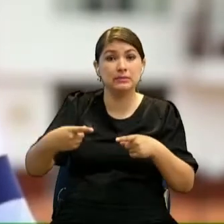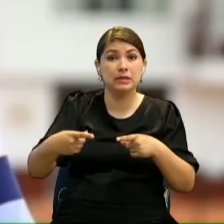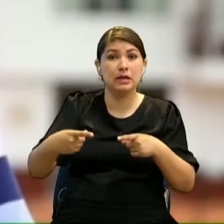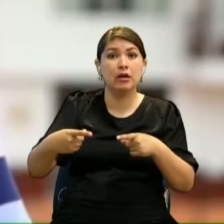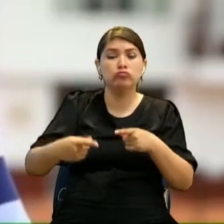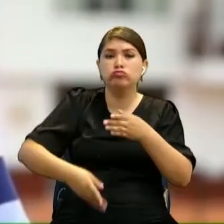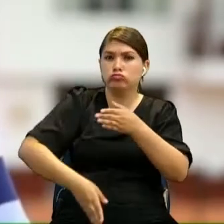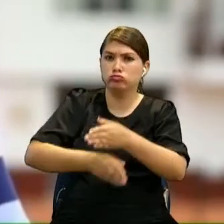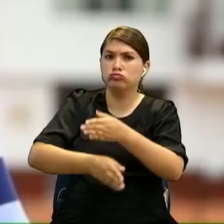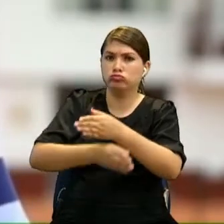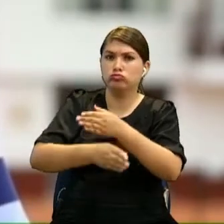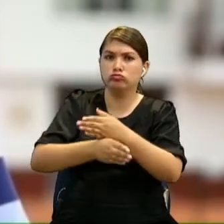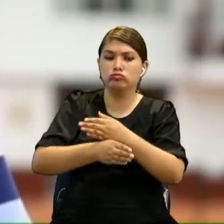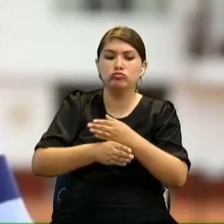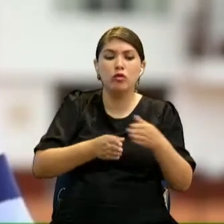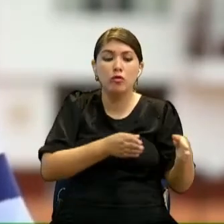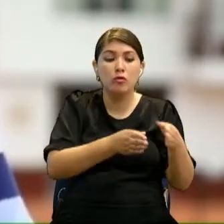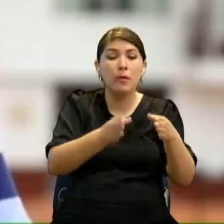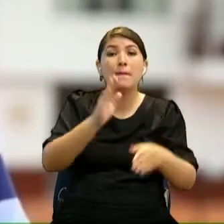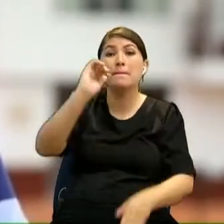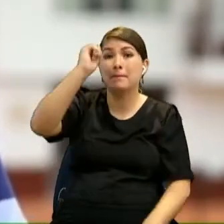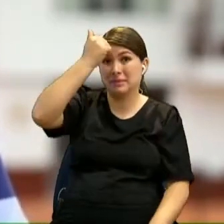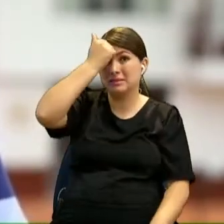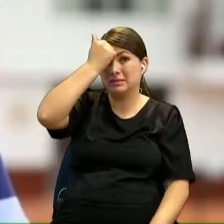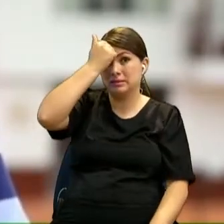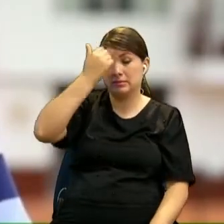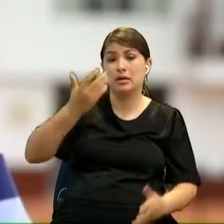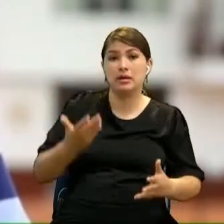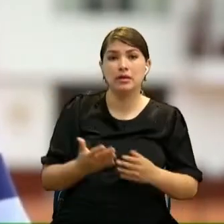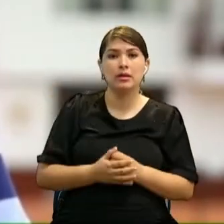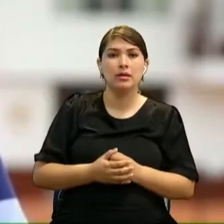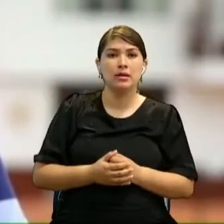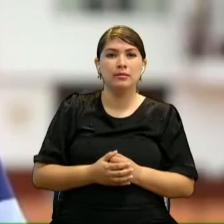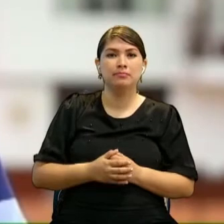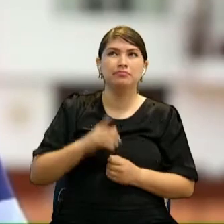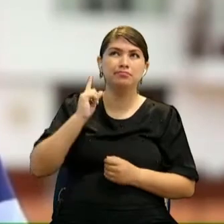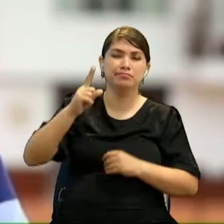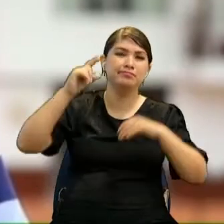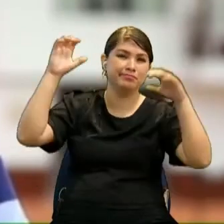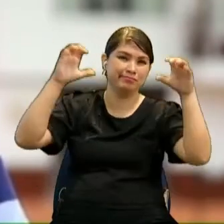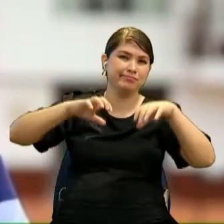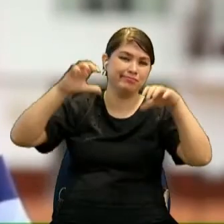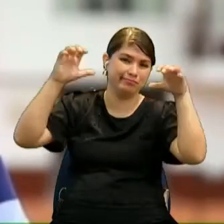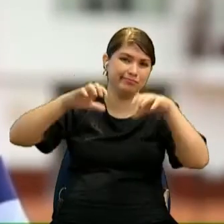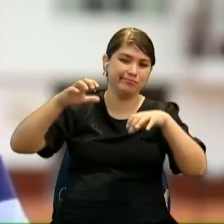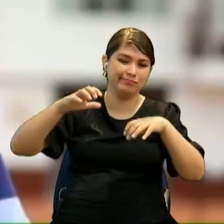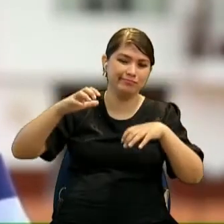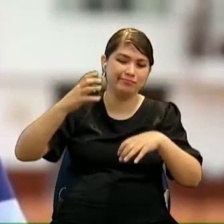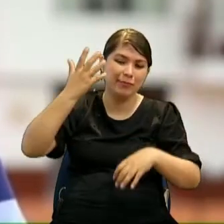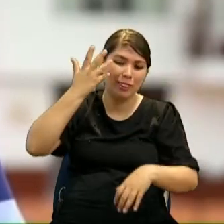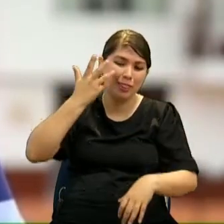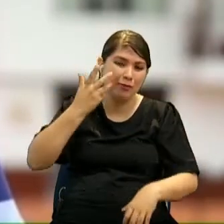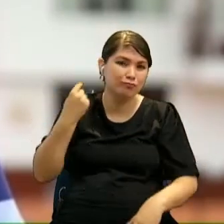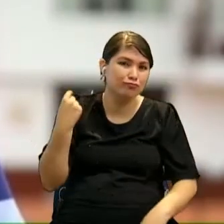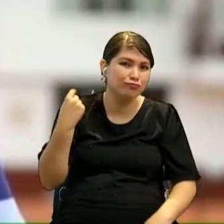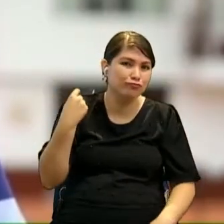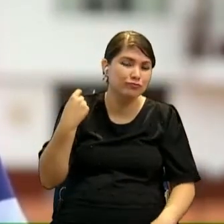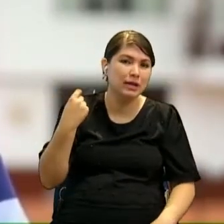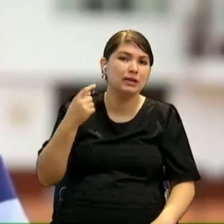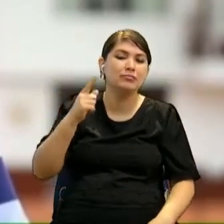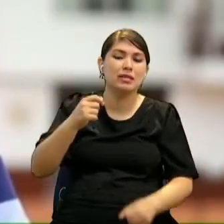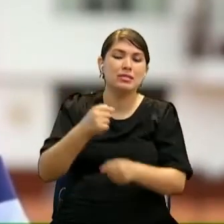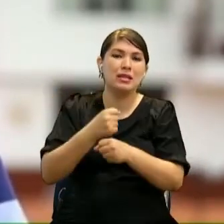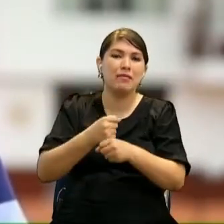continuidad con la vida principal ya que por el tema de las lluvias que se presentan en estos días pues ha un poco